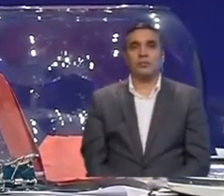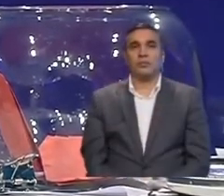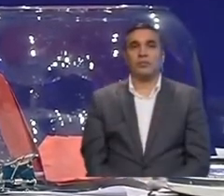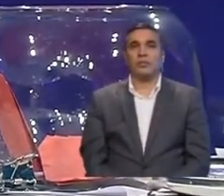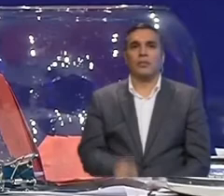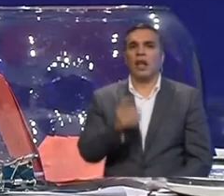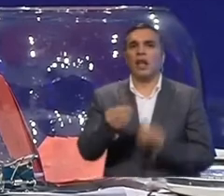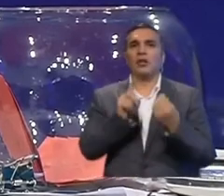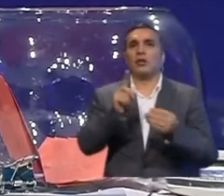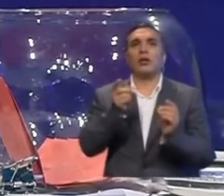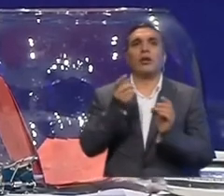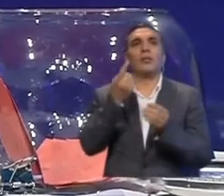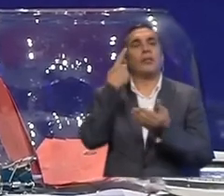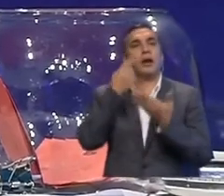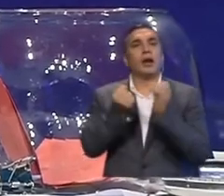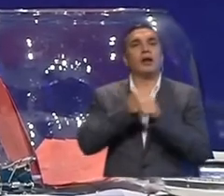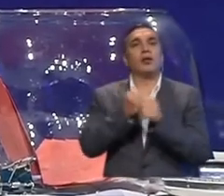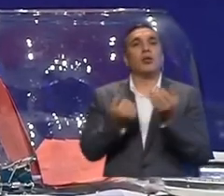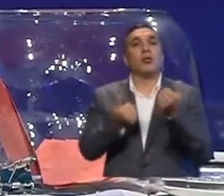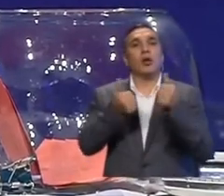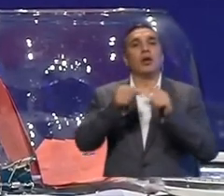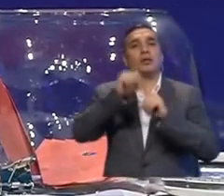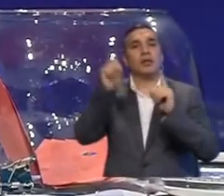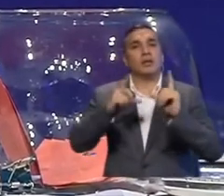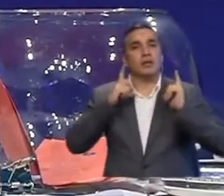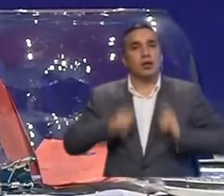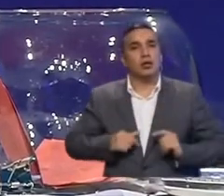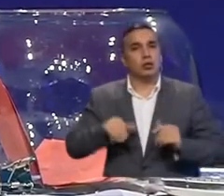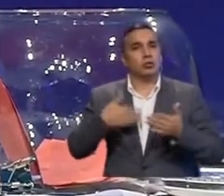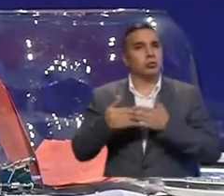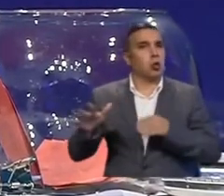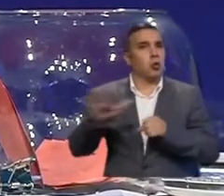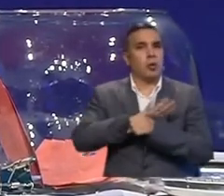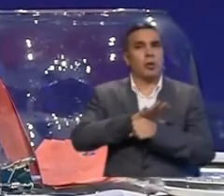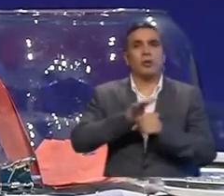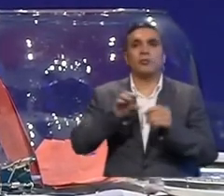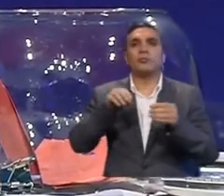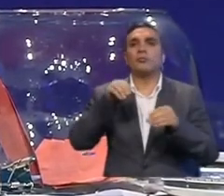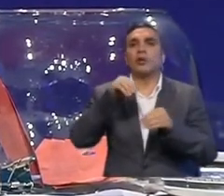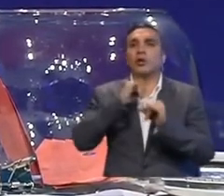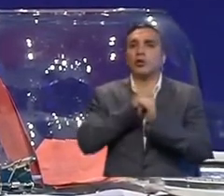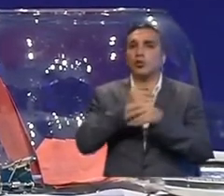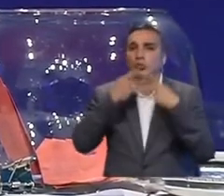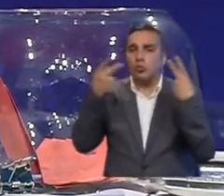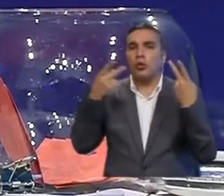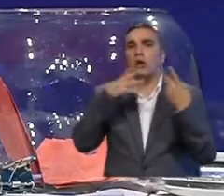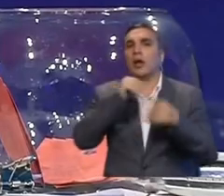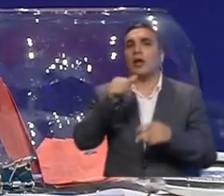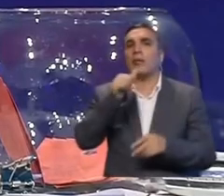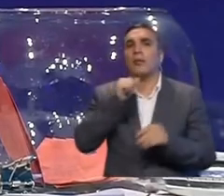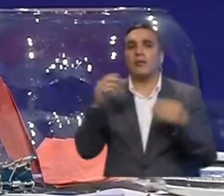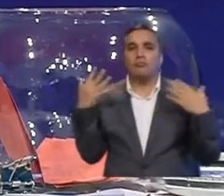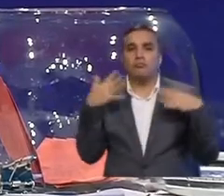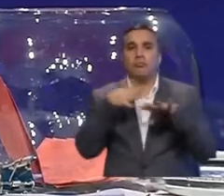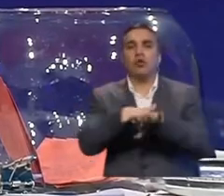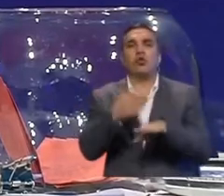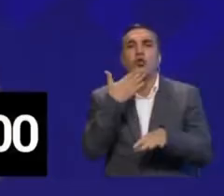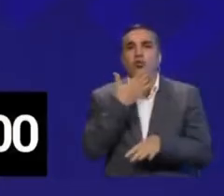¿Qué haría para crear un verdadero sistema de salud de cobertura universal que integre a las instituciones públicas y privadas de salud? Sus